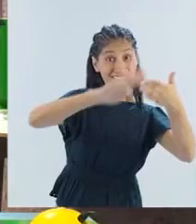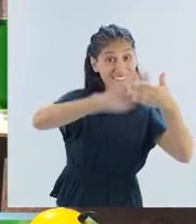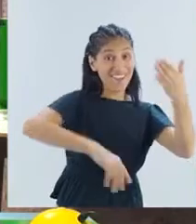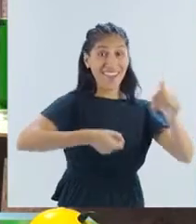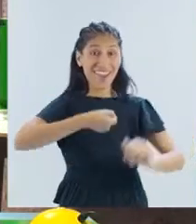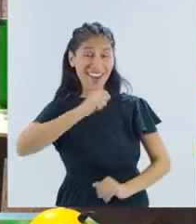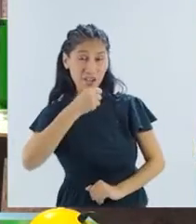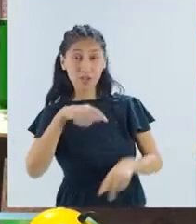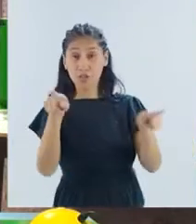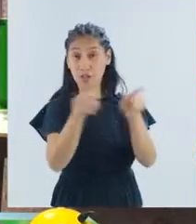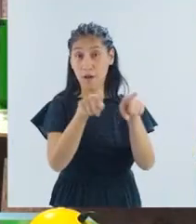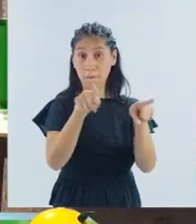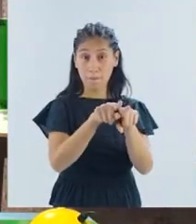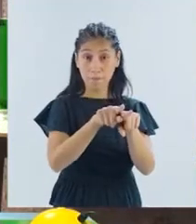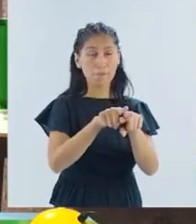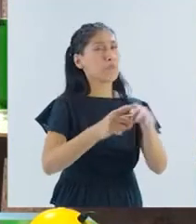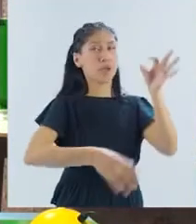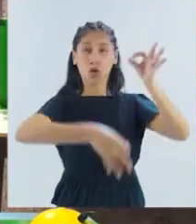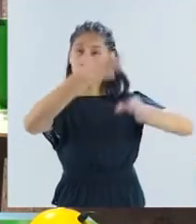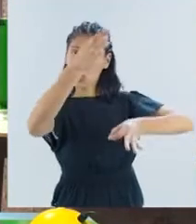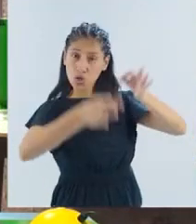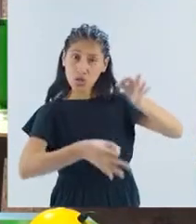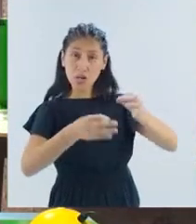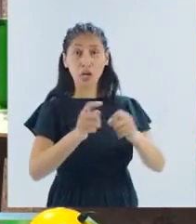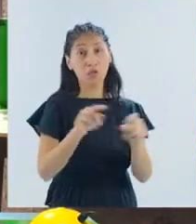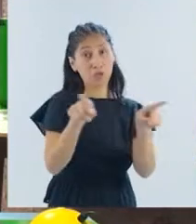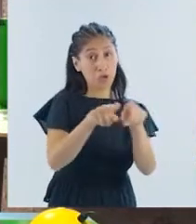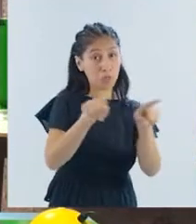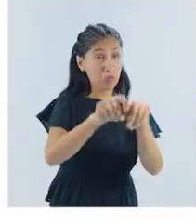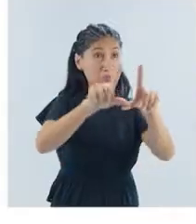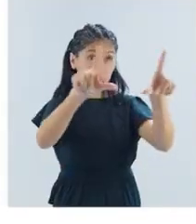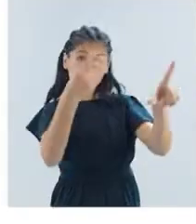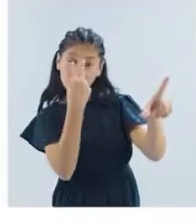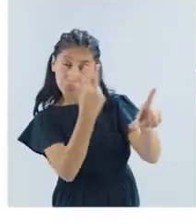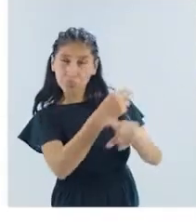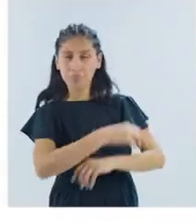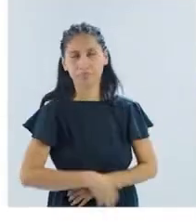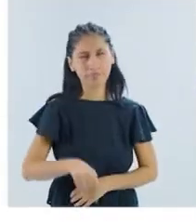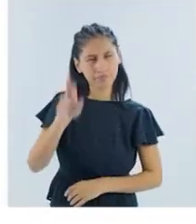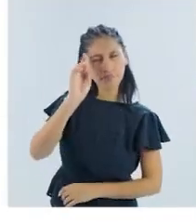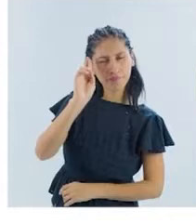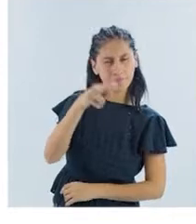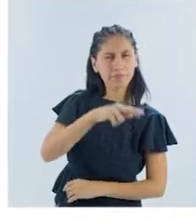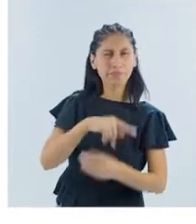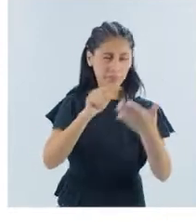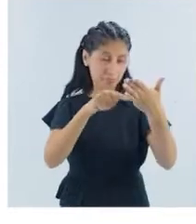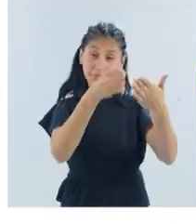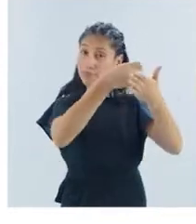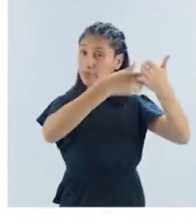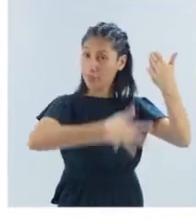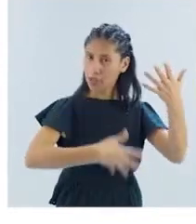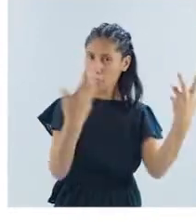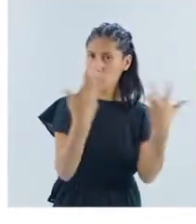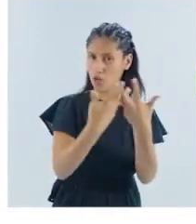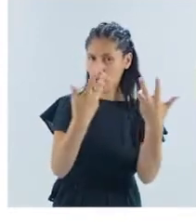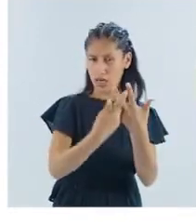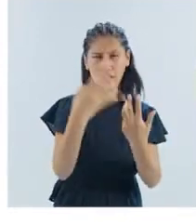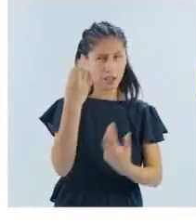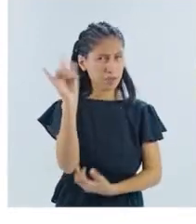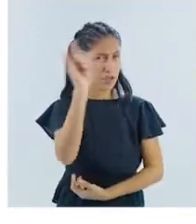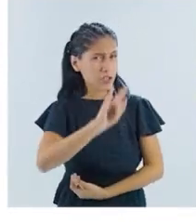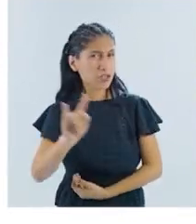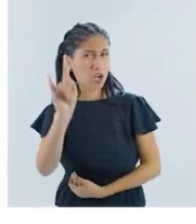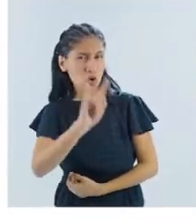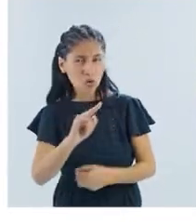periodístico, científico, judicial, filosófico y publicitario. Tienes mucha razón, Cori. Este tipo de texto se